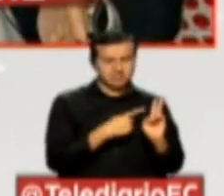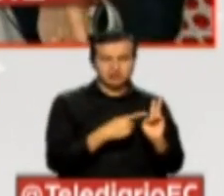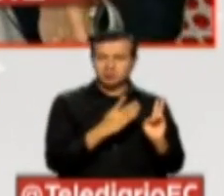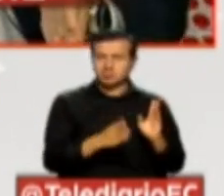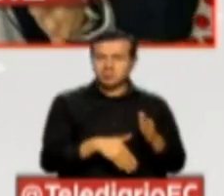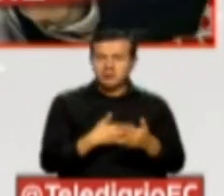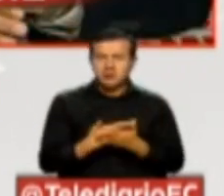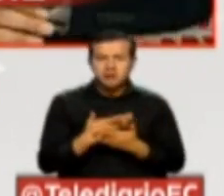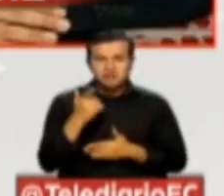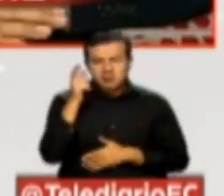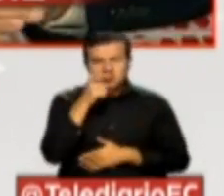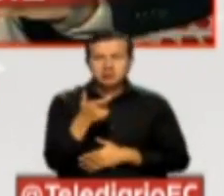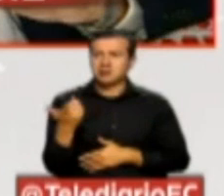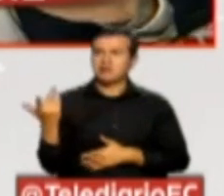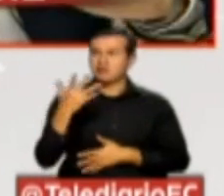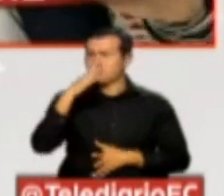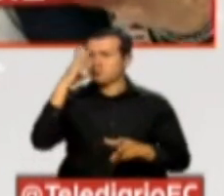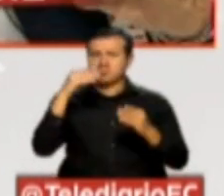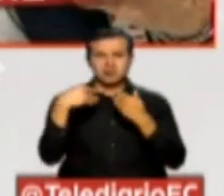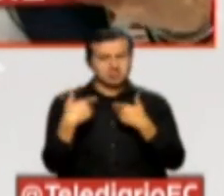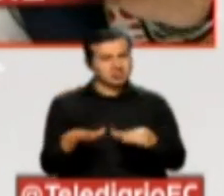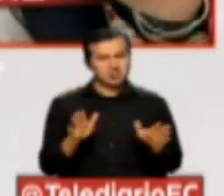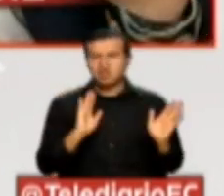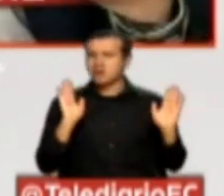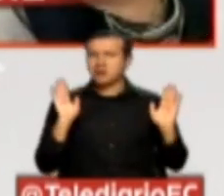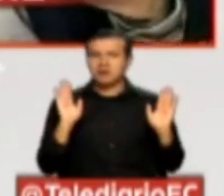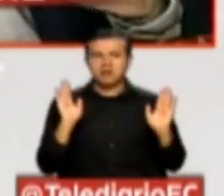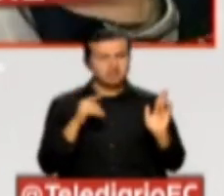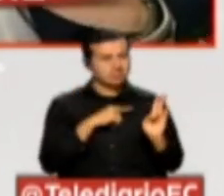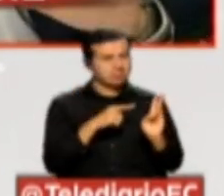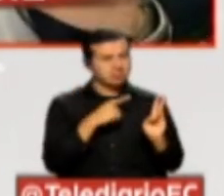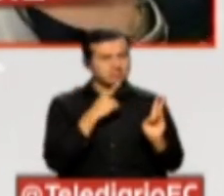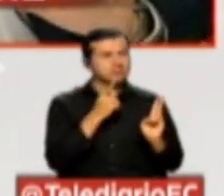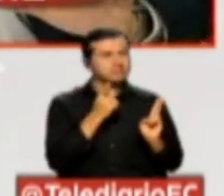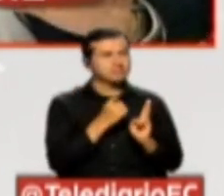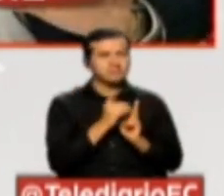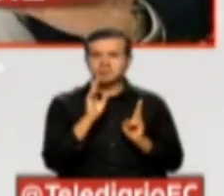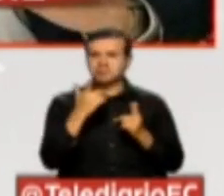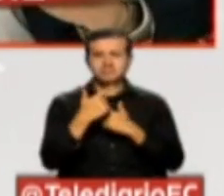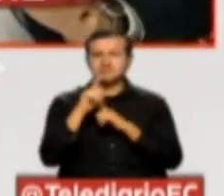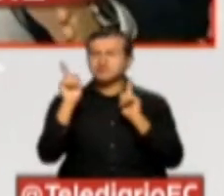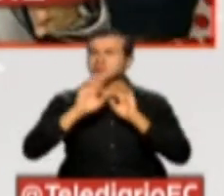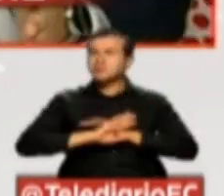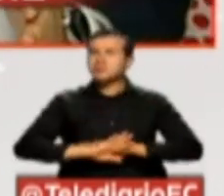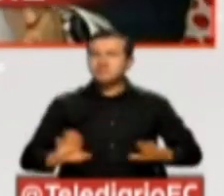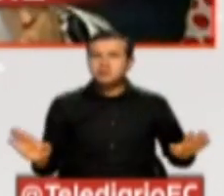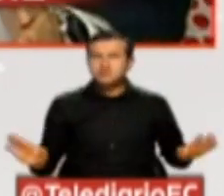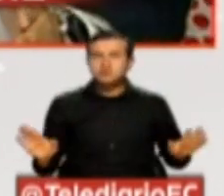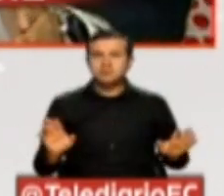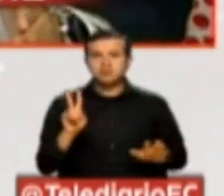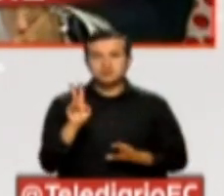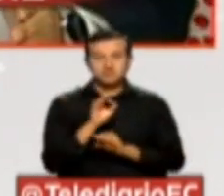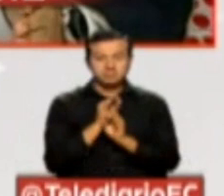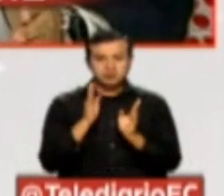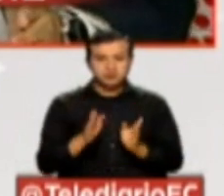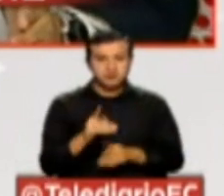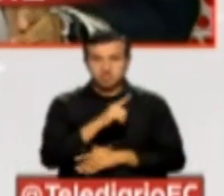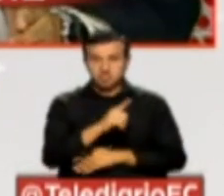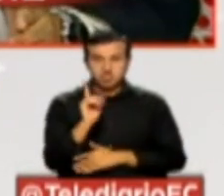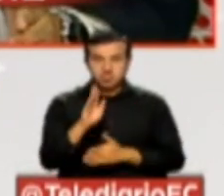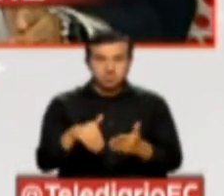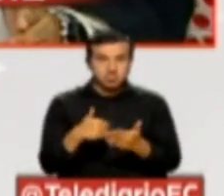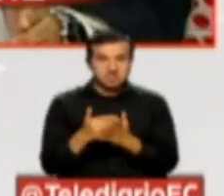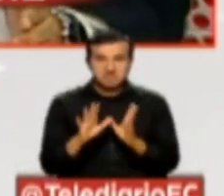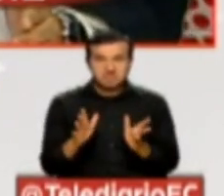ellos, ya está todo listo para que simplemente esto quede en la impunidad. Habían dos funcionarios que no tenían por qué estar en